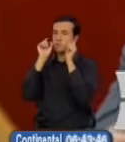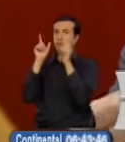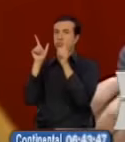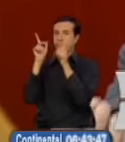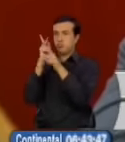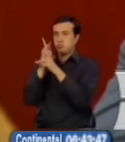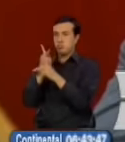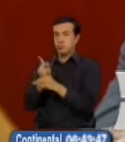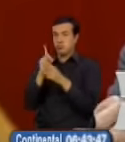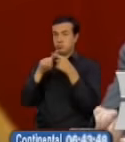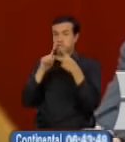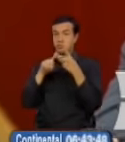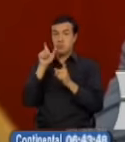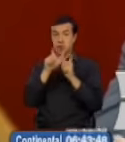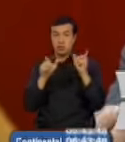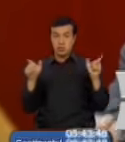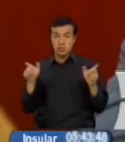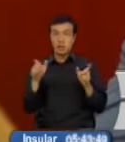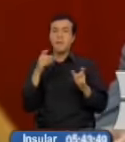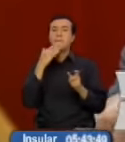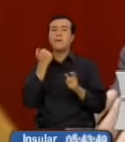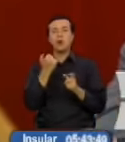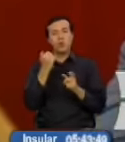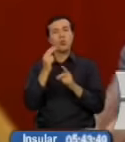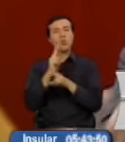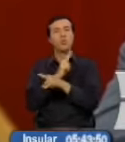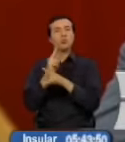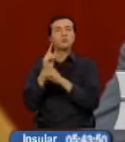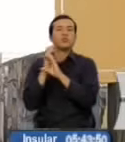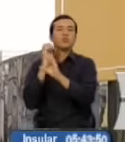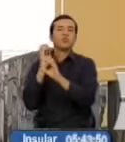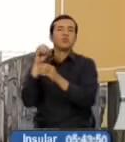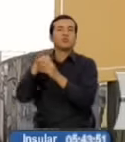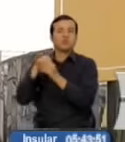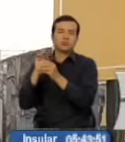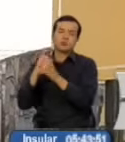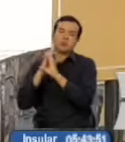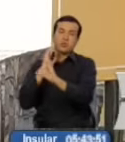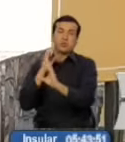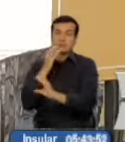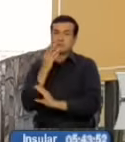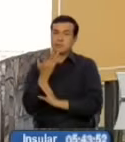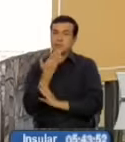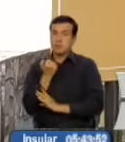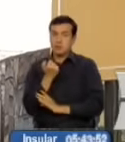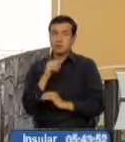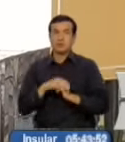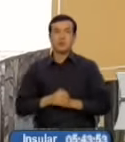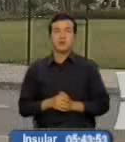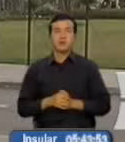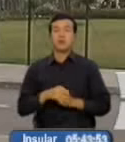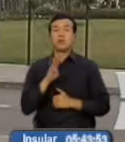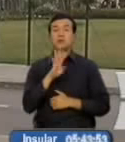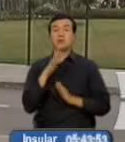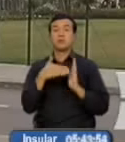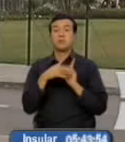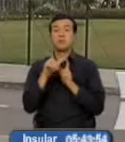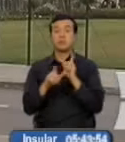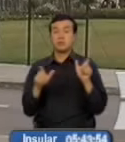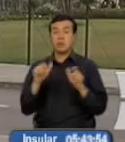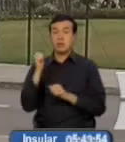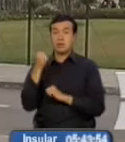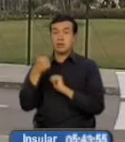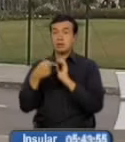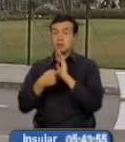ciudadanos utilicen en lo posible medios de transporte masivo. Más de 45.000 personas están acreditadas, 10.000